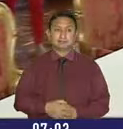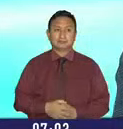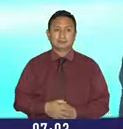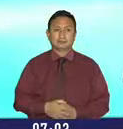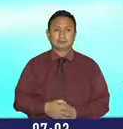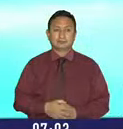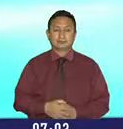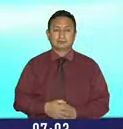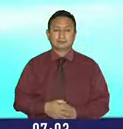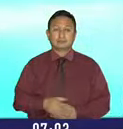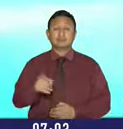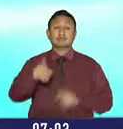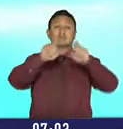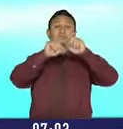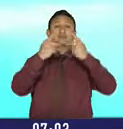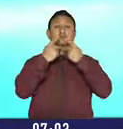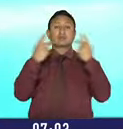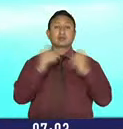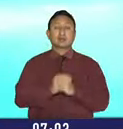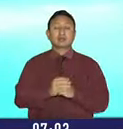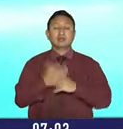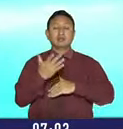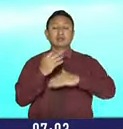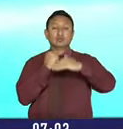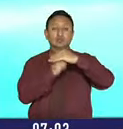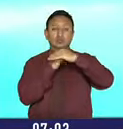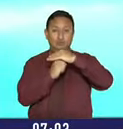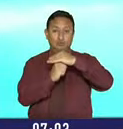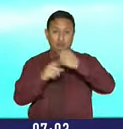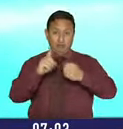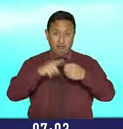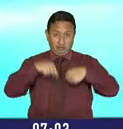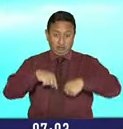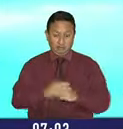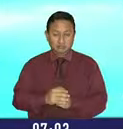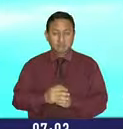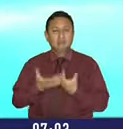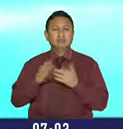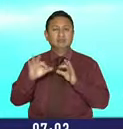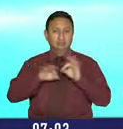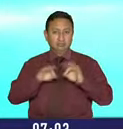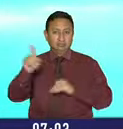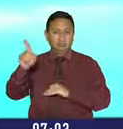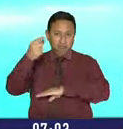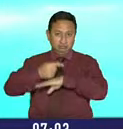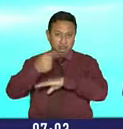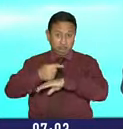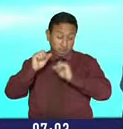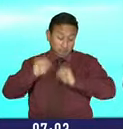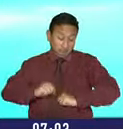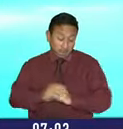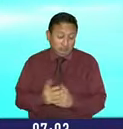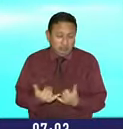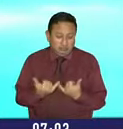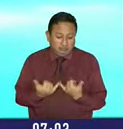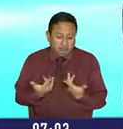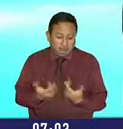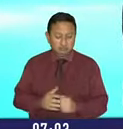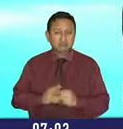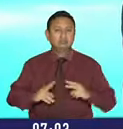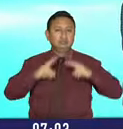Metro de Quito expuso por medio de su gerente pues la posición que guarda frente a las investigaciones de supuestos sobornos